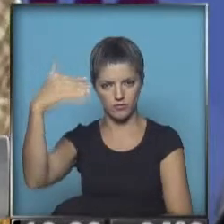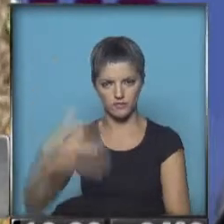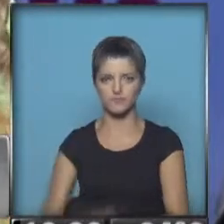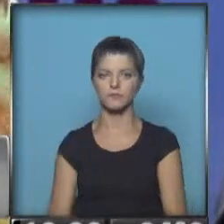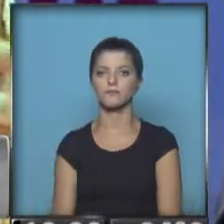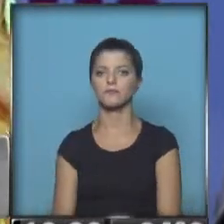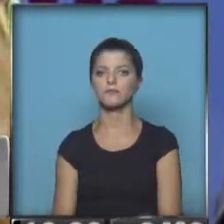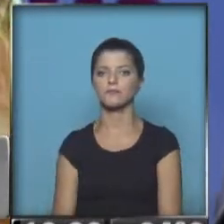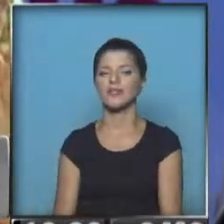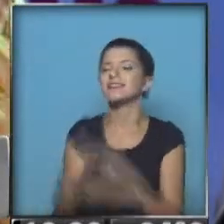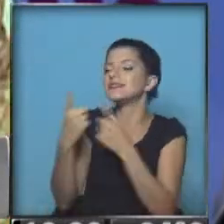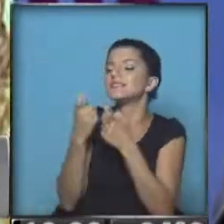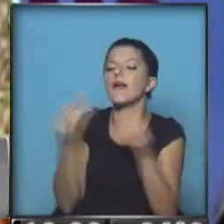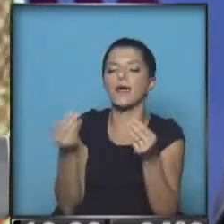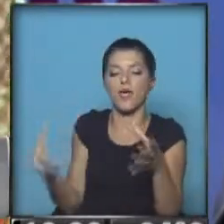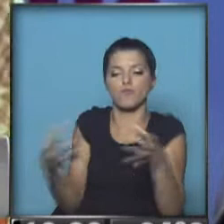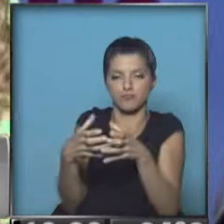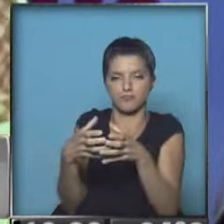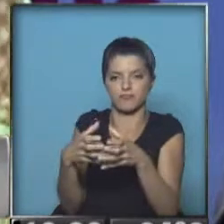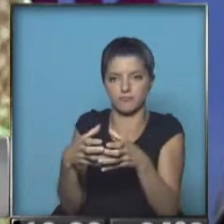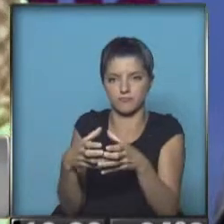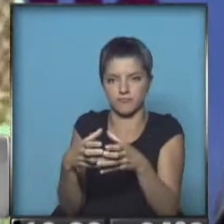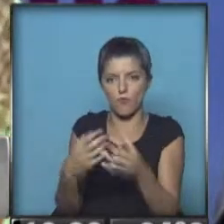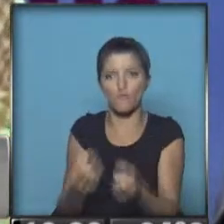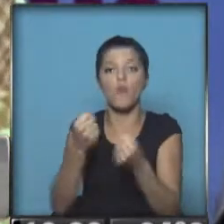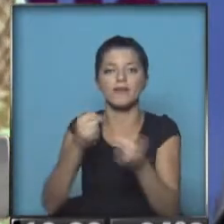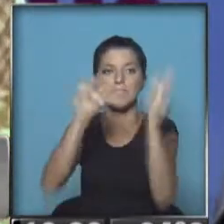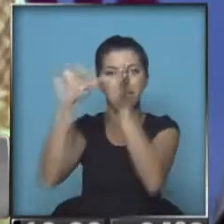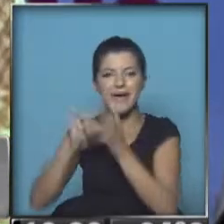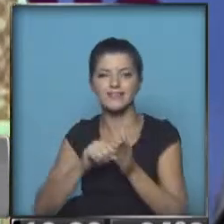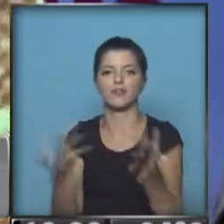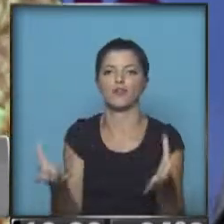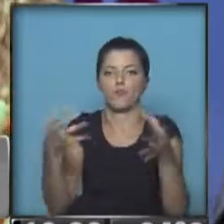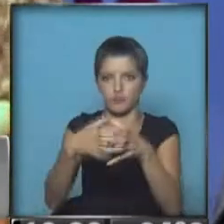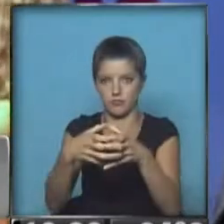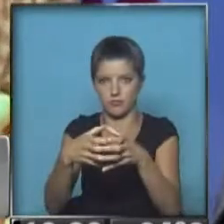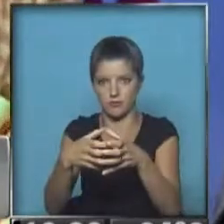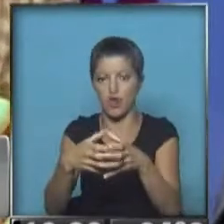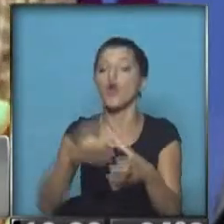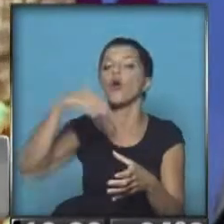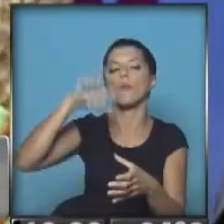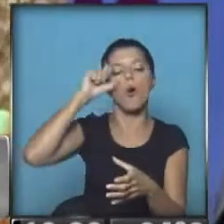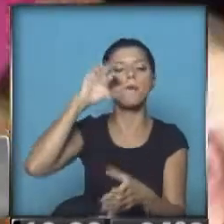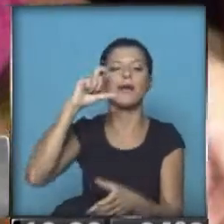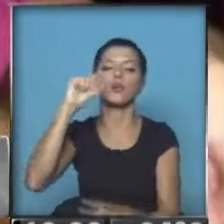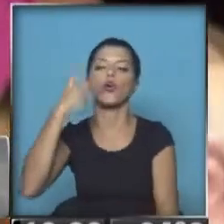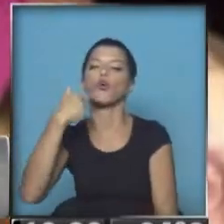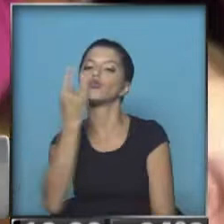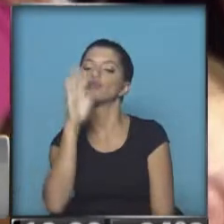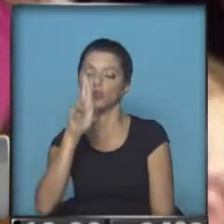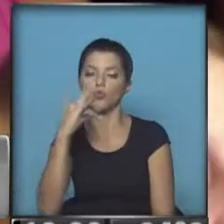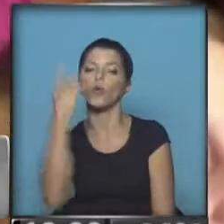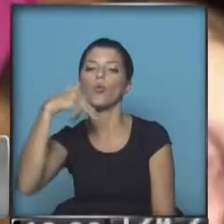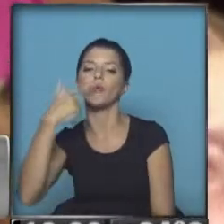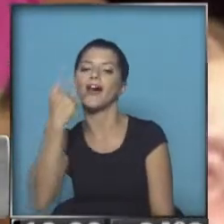qué adelantados a la época, la necesidad de unir fuerzas, como fue en el Mercosur, como fue en la UNASUR, como ahora es en